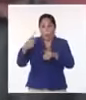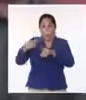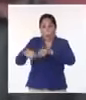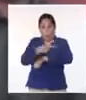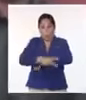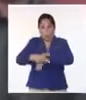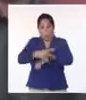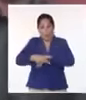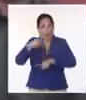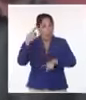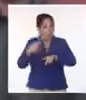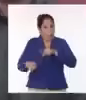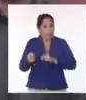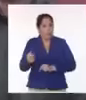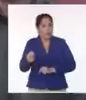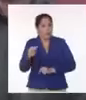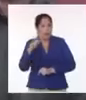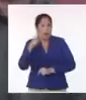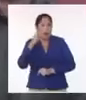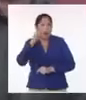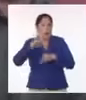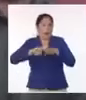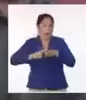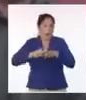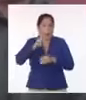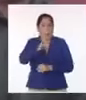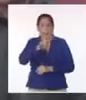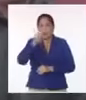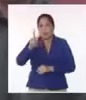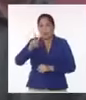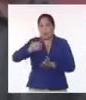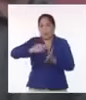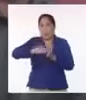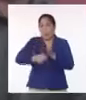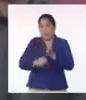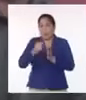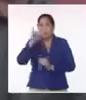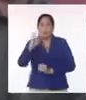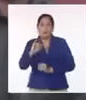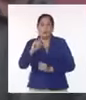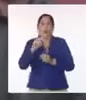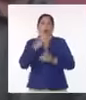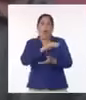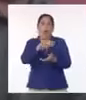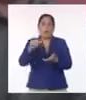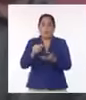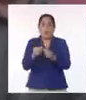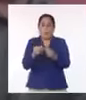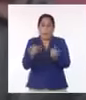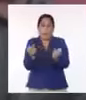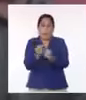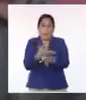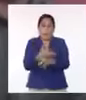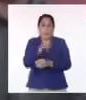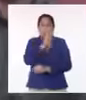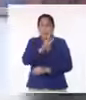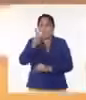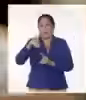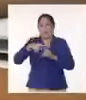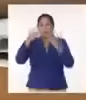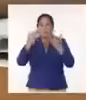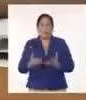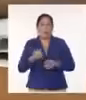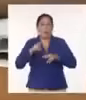negros importados, 22.6 toneladas de azúcar refino blanco y 33 toneladas de harina de